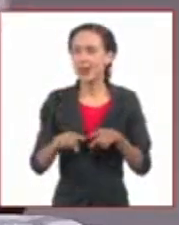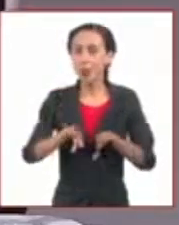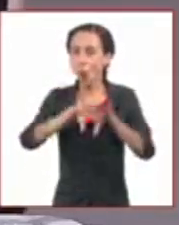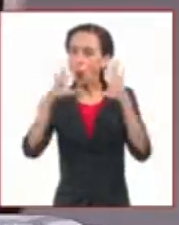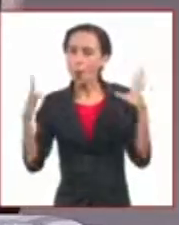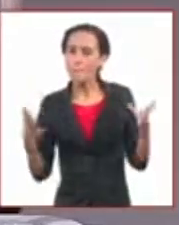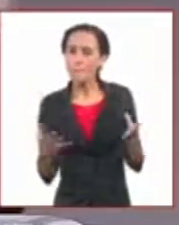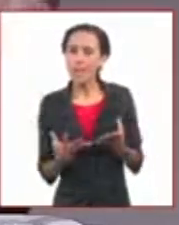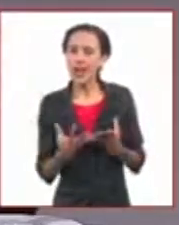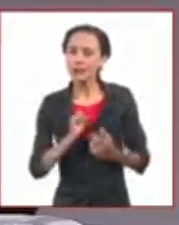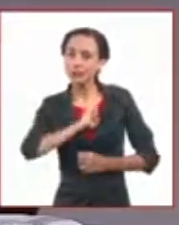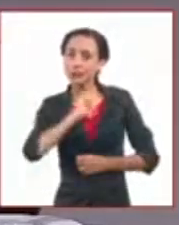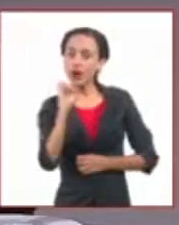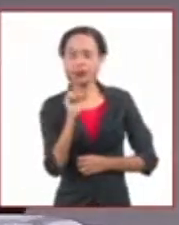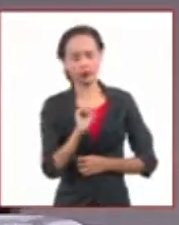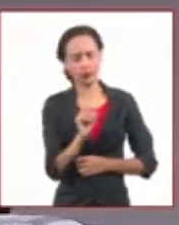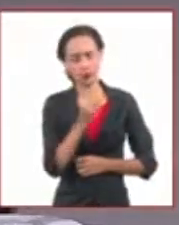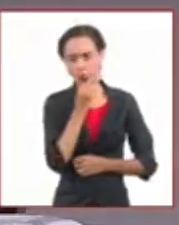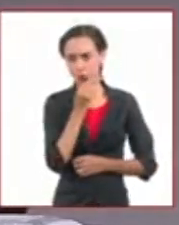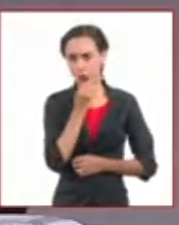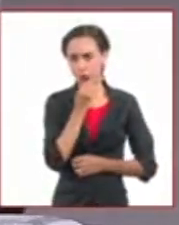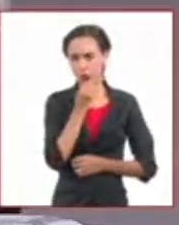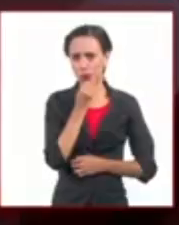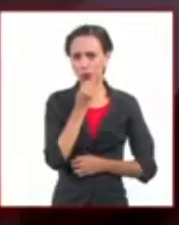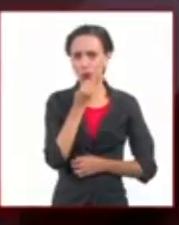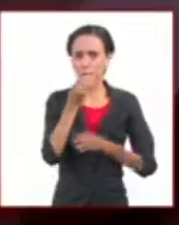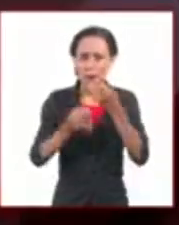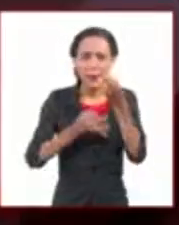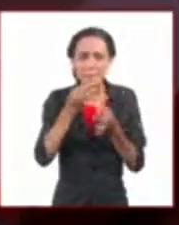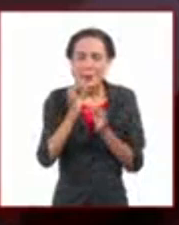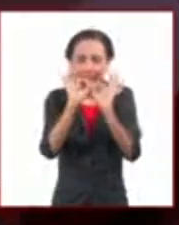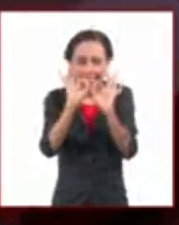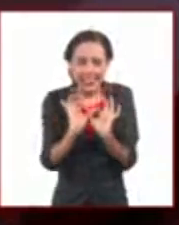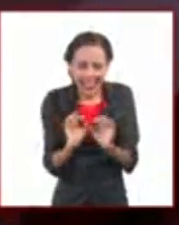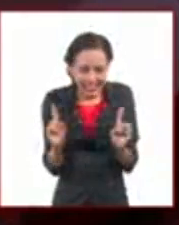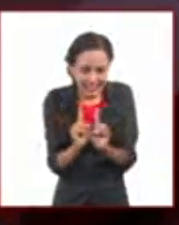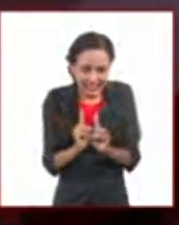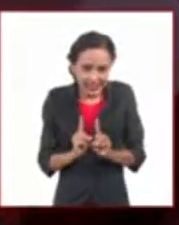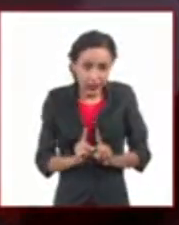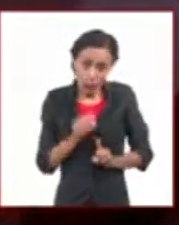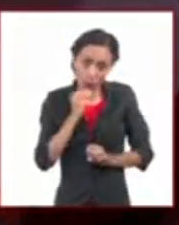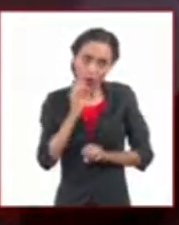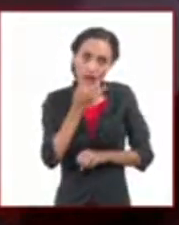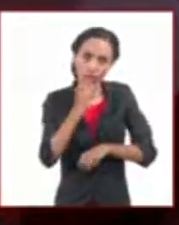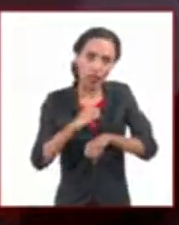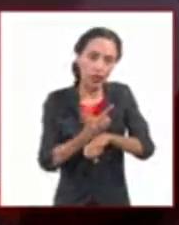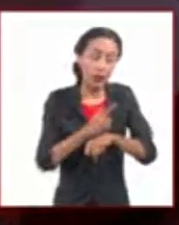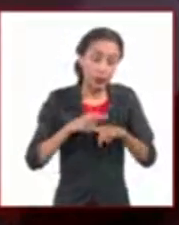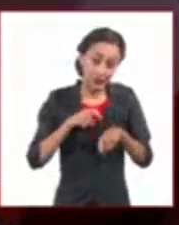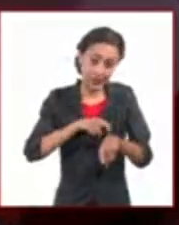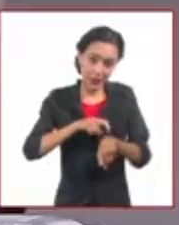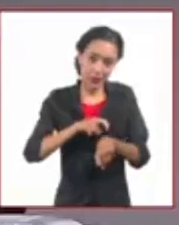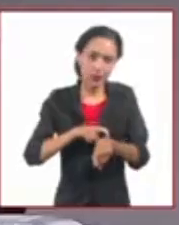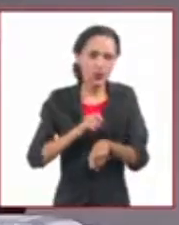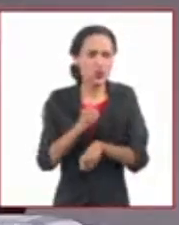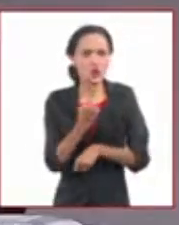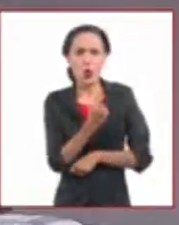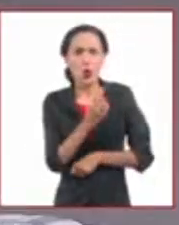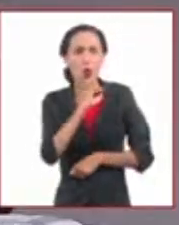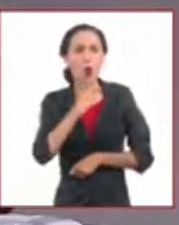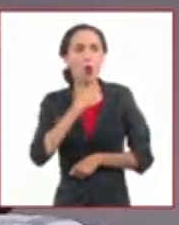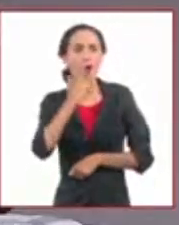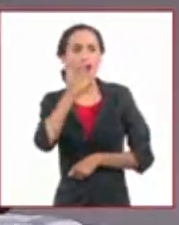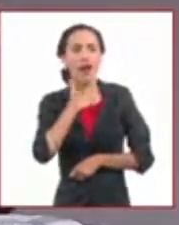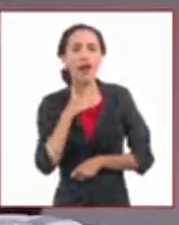estos detalles en síntesis no podemos extendernos por el tiempo pues nos damos cuenta que no se trata sólo de lo que se trata de una posición de